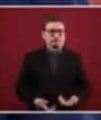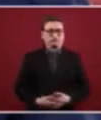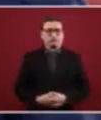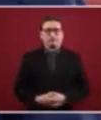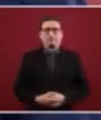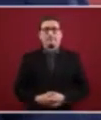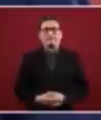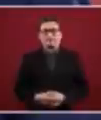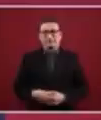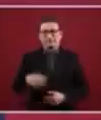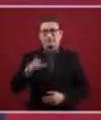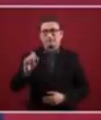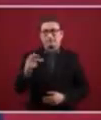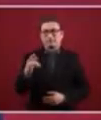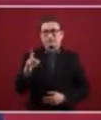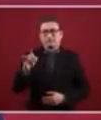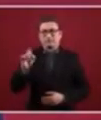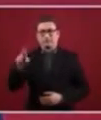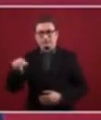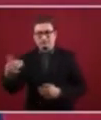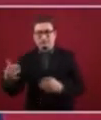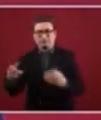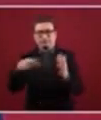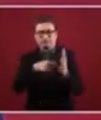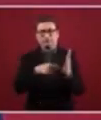Y Echadirán